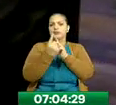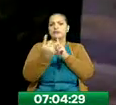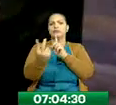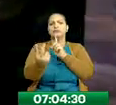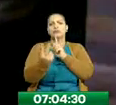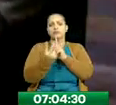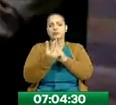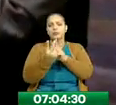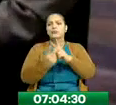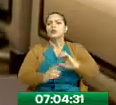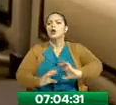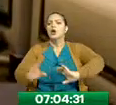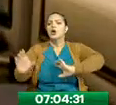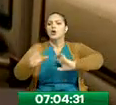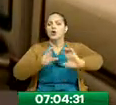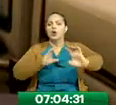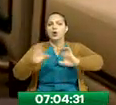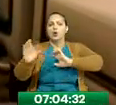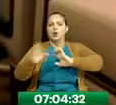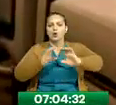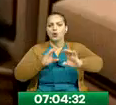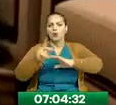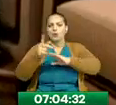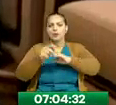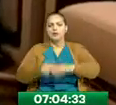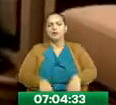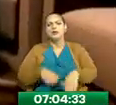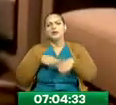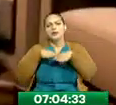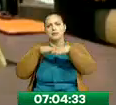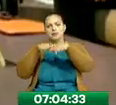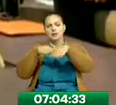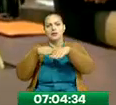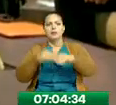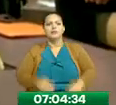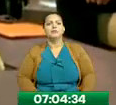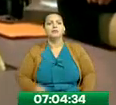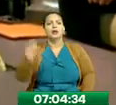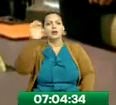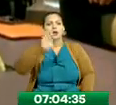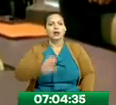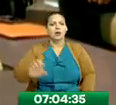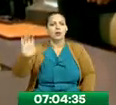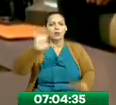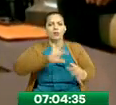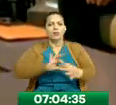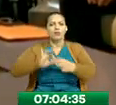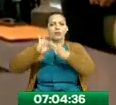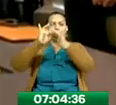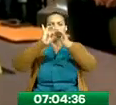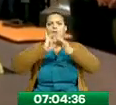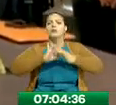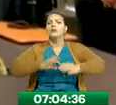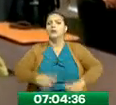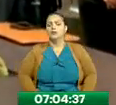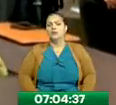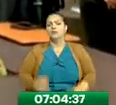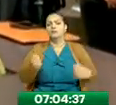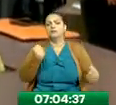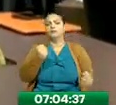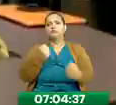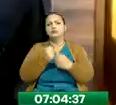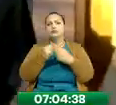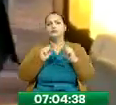reiteró su respaldo y mantiene en firme la solicitud a la Unión Europea para la exención de la visa Schengen en beneficio de